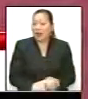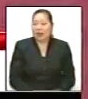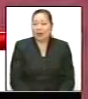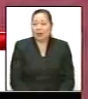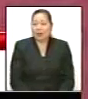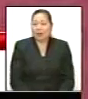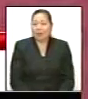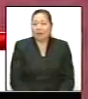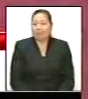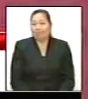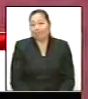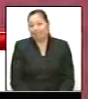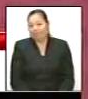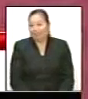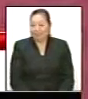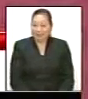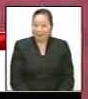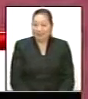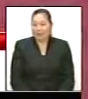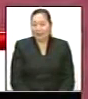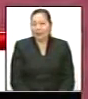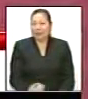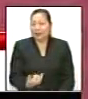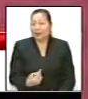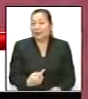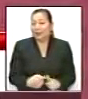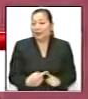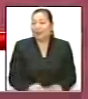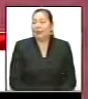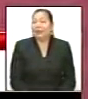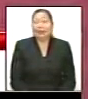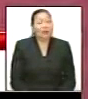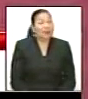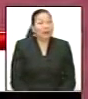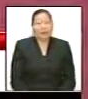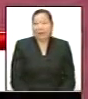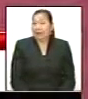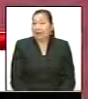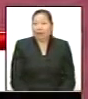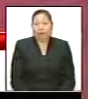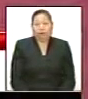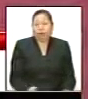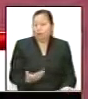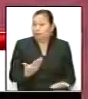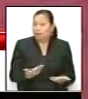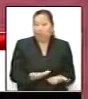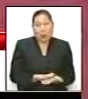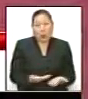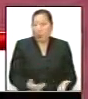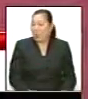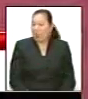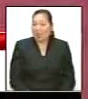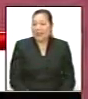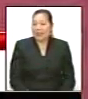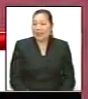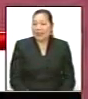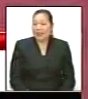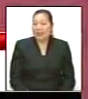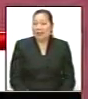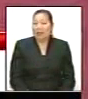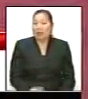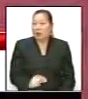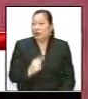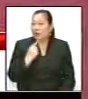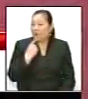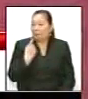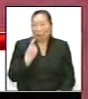de saneamiento. Entonces aquí hay una serie, francamente, señor Chuy, de incongruencias que no están